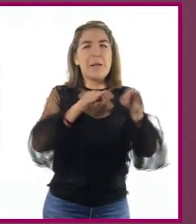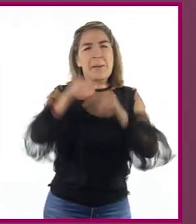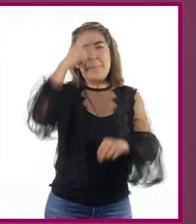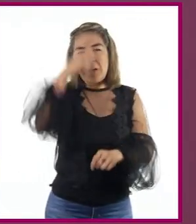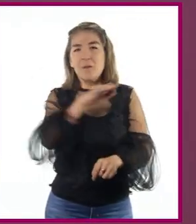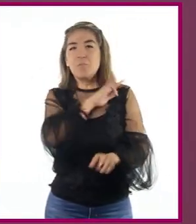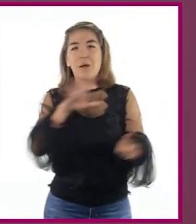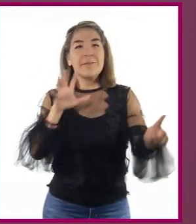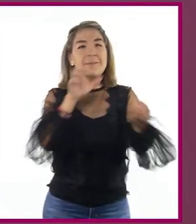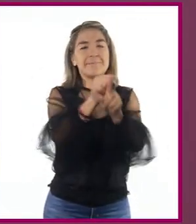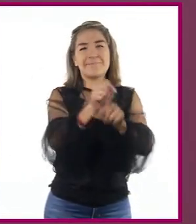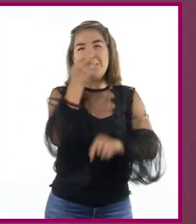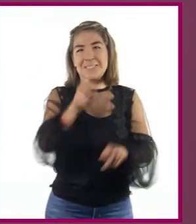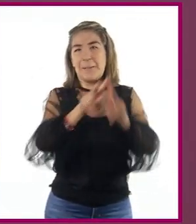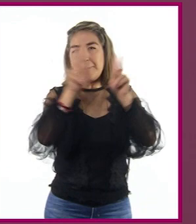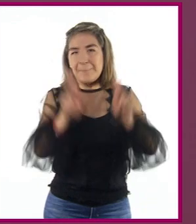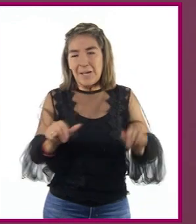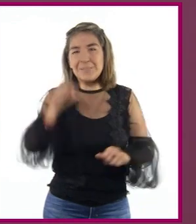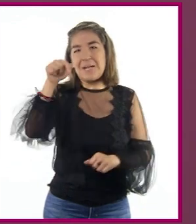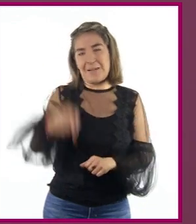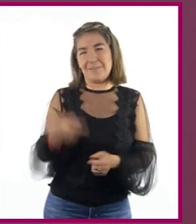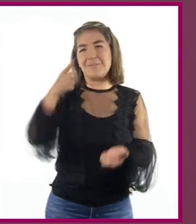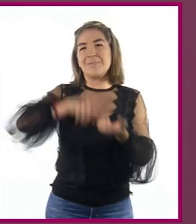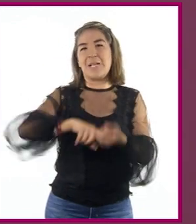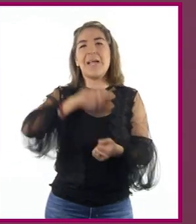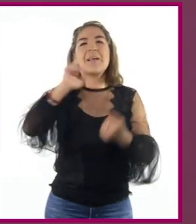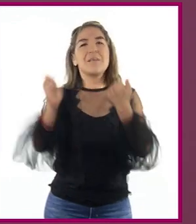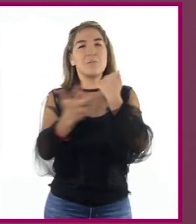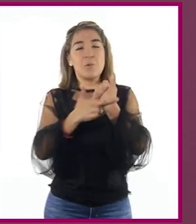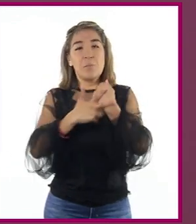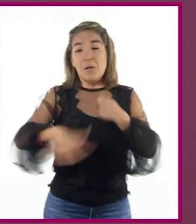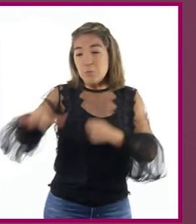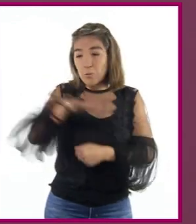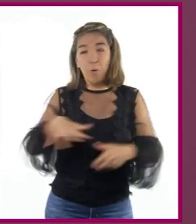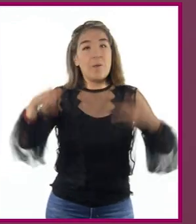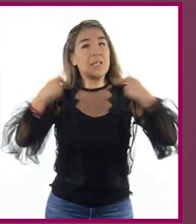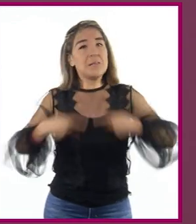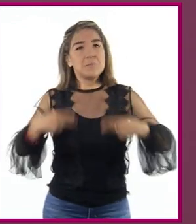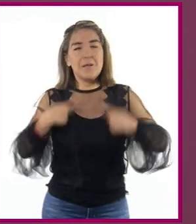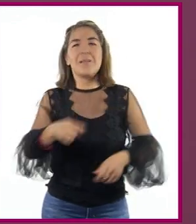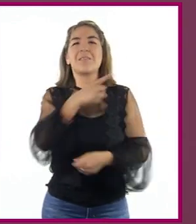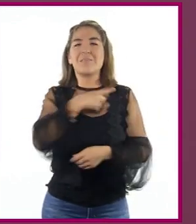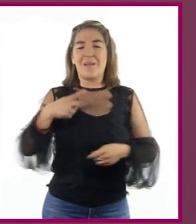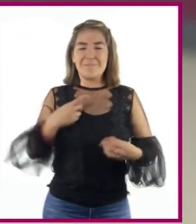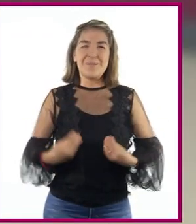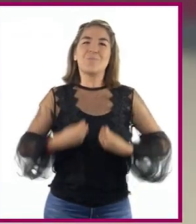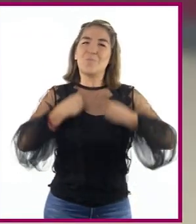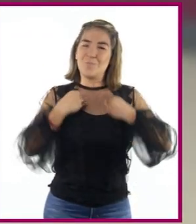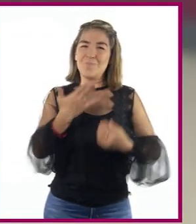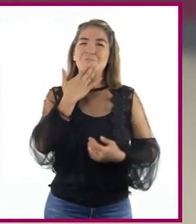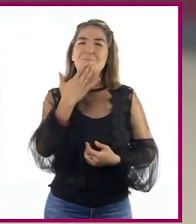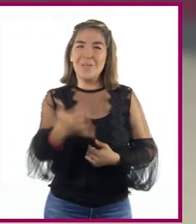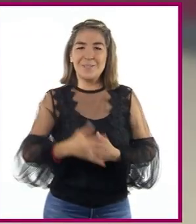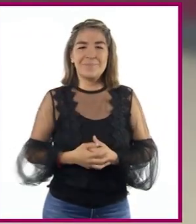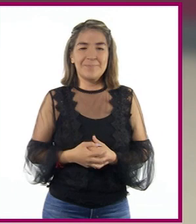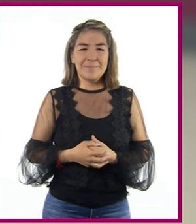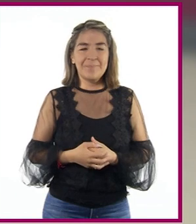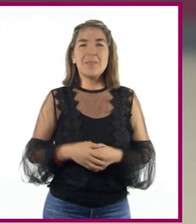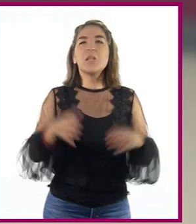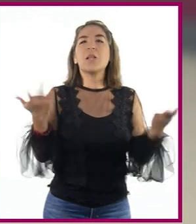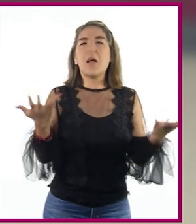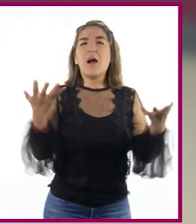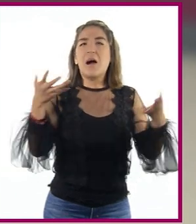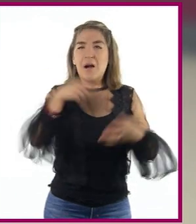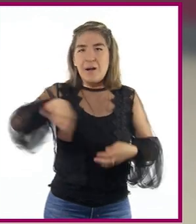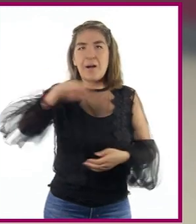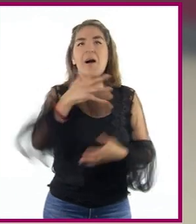que haya paz en Europa, que las personas tengan una buena vida, que haya